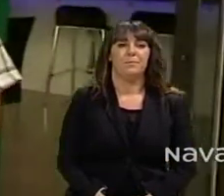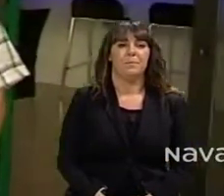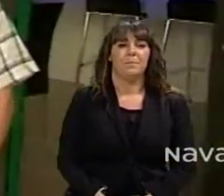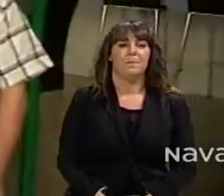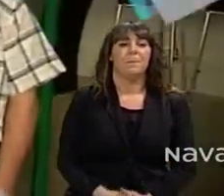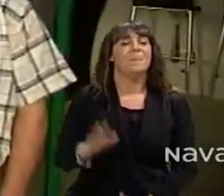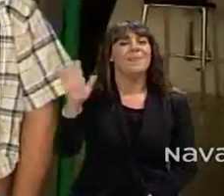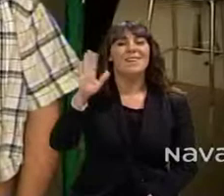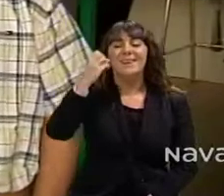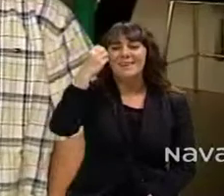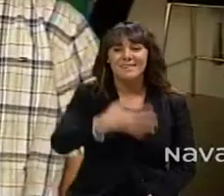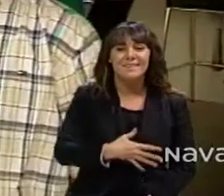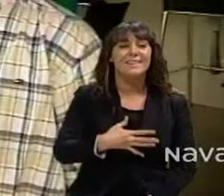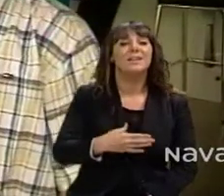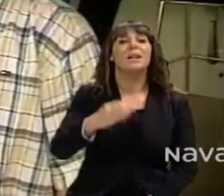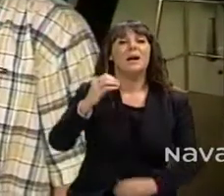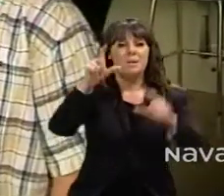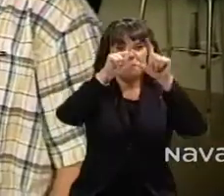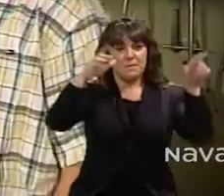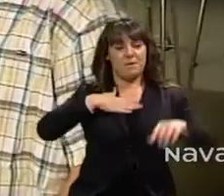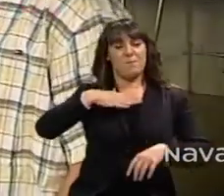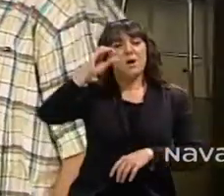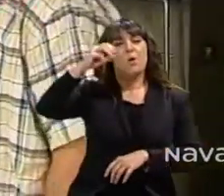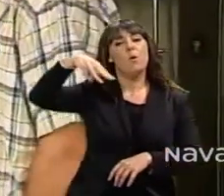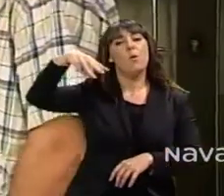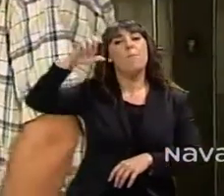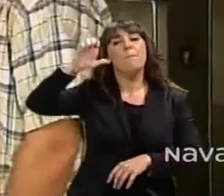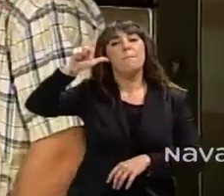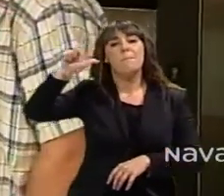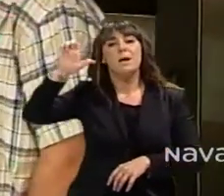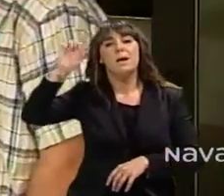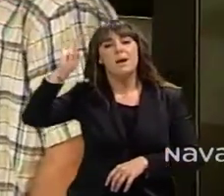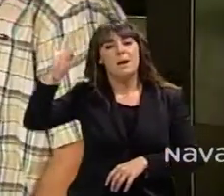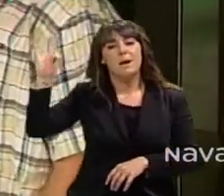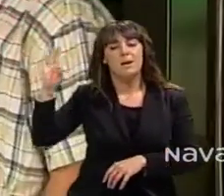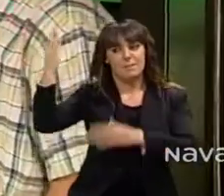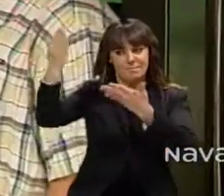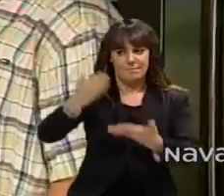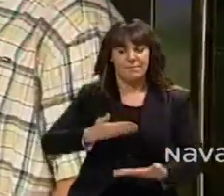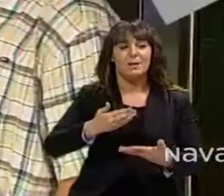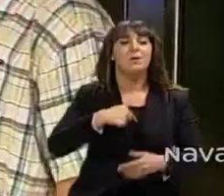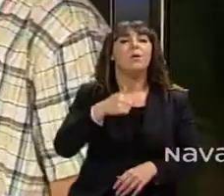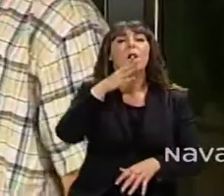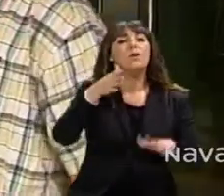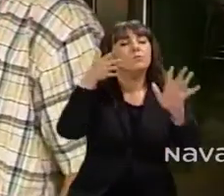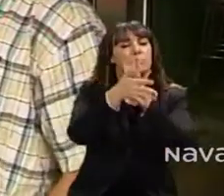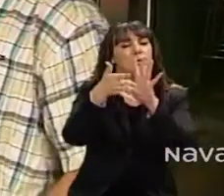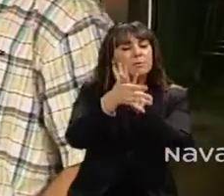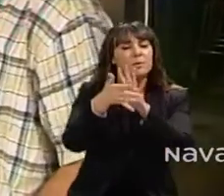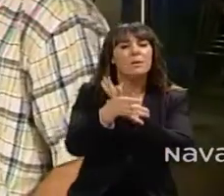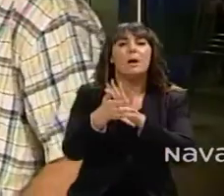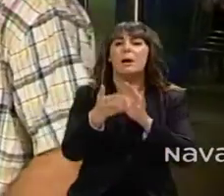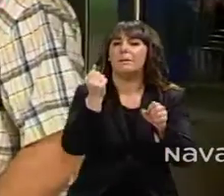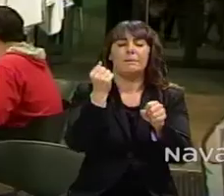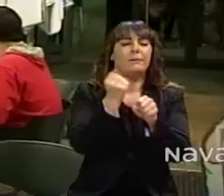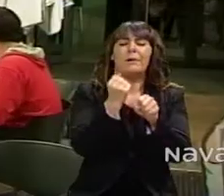Hola, ¿qué tal? Bienvenidos a Omelette, vuestra casa. En ella os voy a enseñar cómo funciona el nuevo negocio